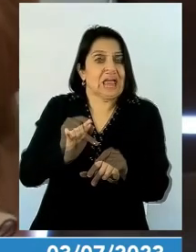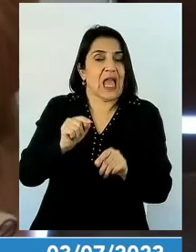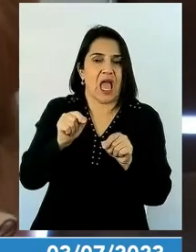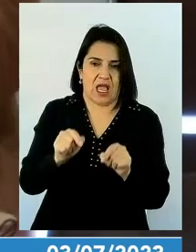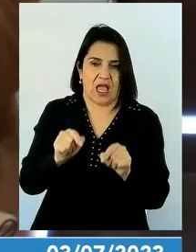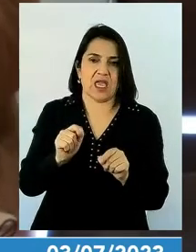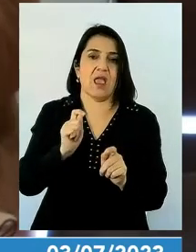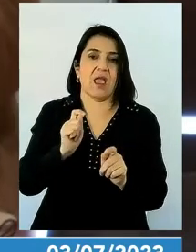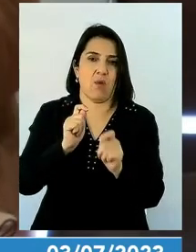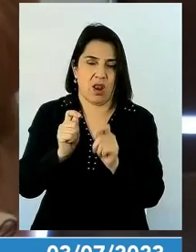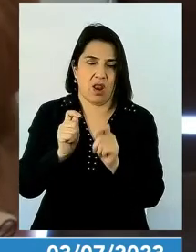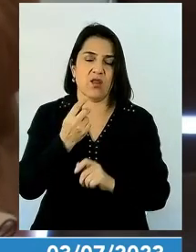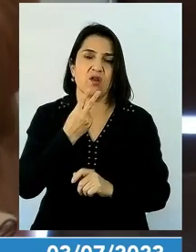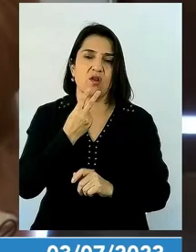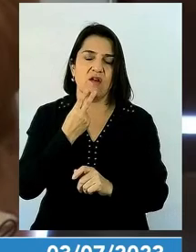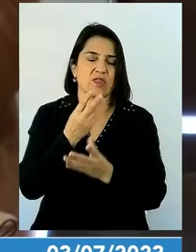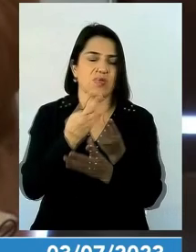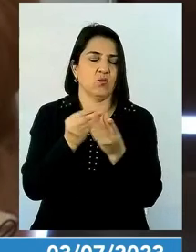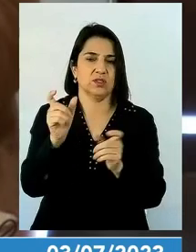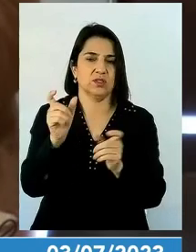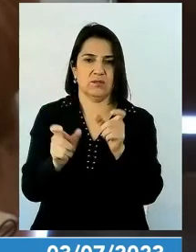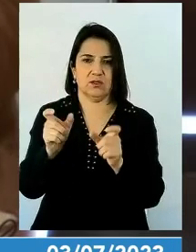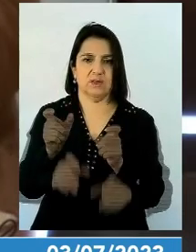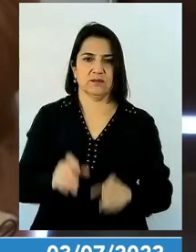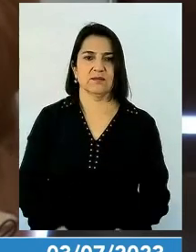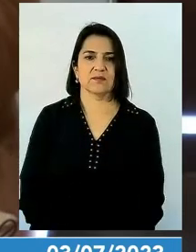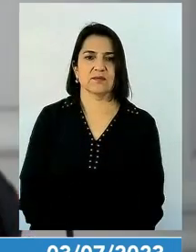muchas personas.